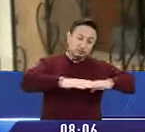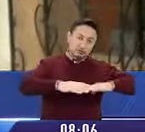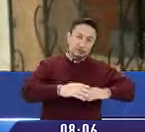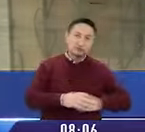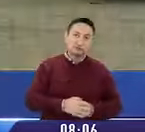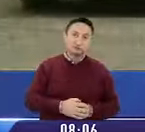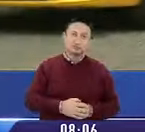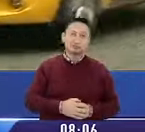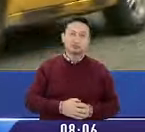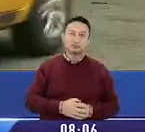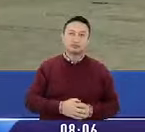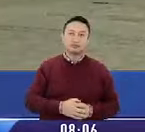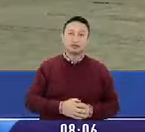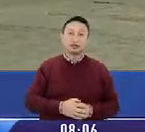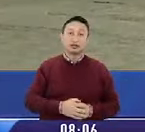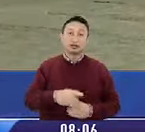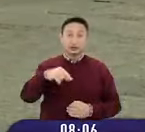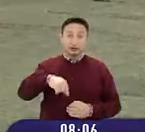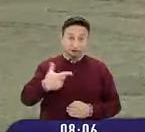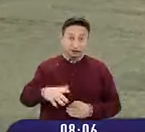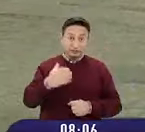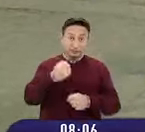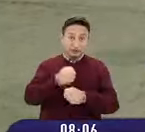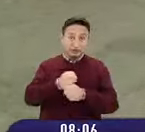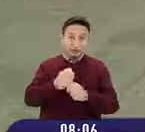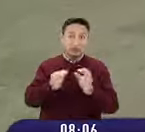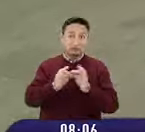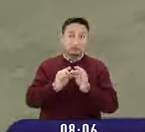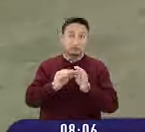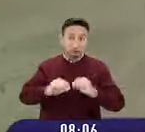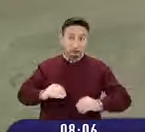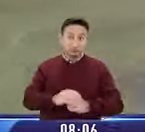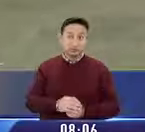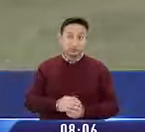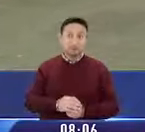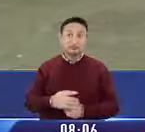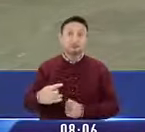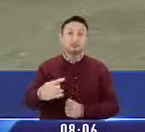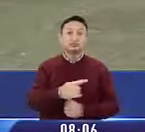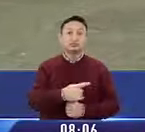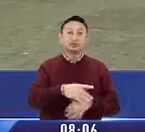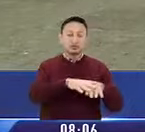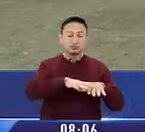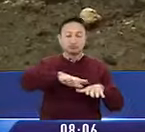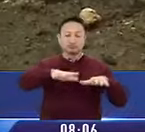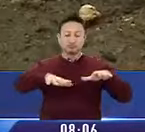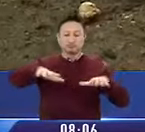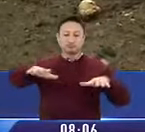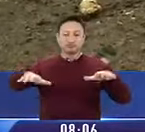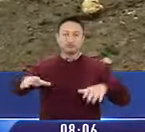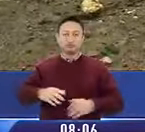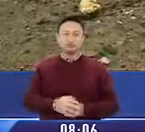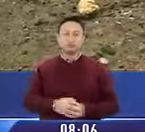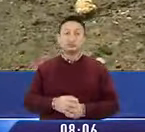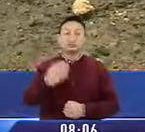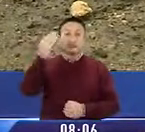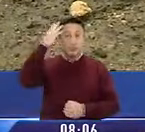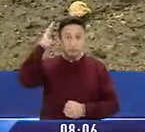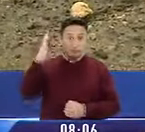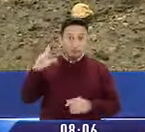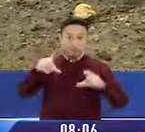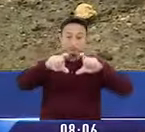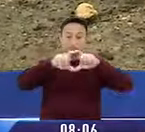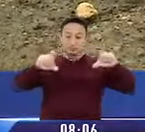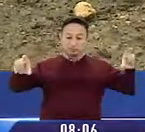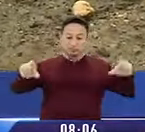dejaron así. Tras los trabajos efectuados en la tubería de agua potable quedó en la calzada un montículo de tierra y colocaron unas cintas de peligro,